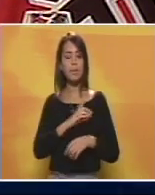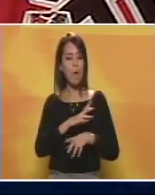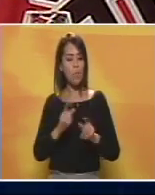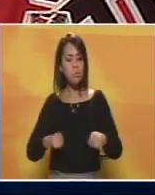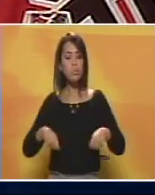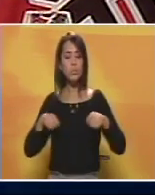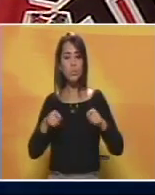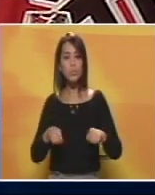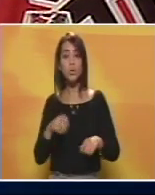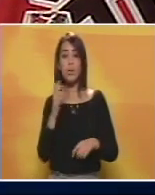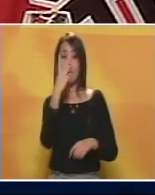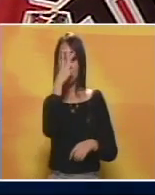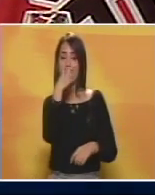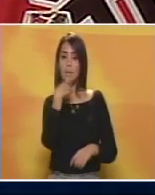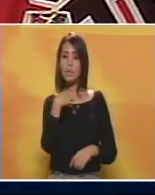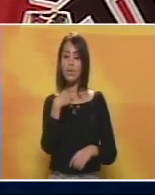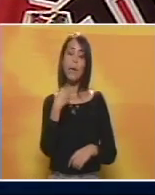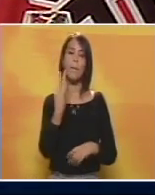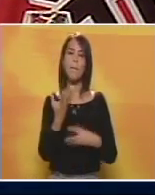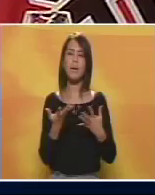y visual para hacer